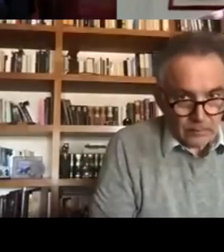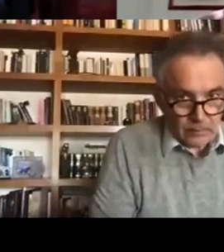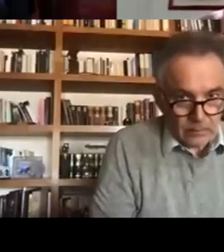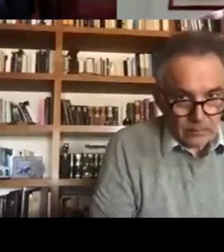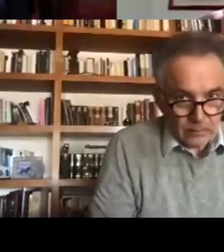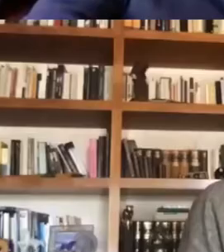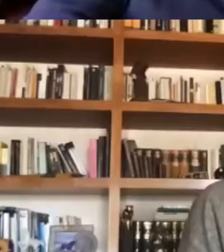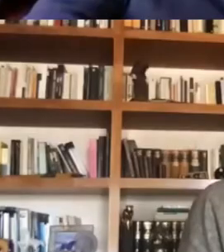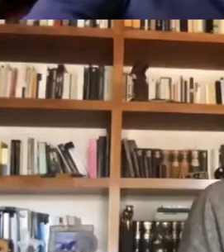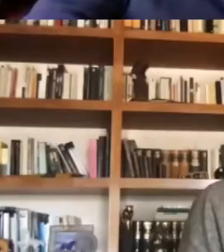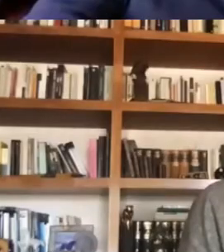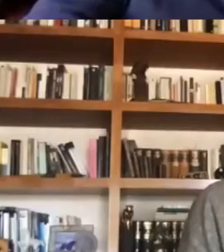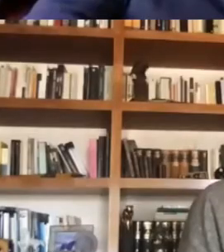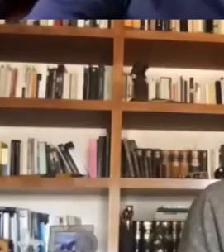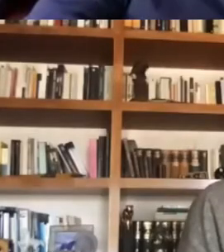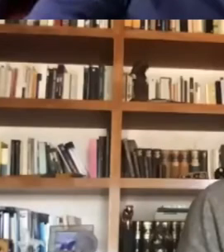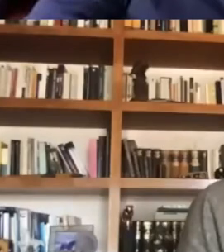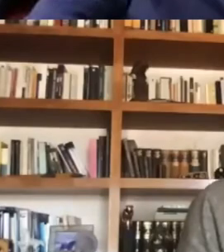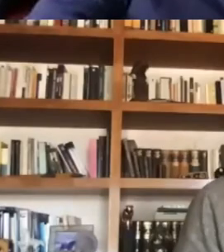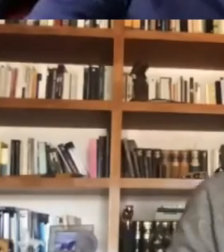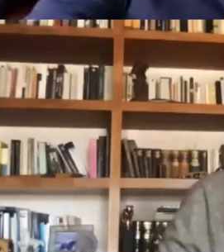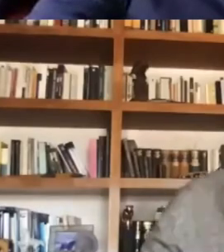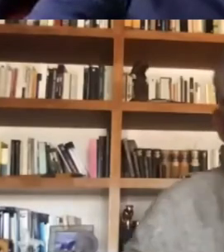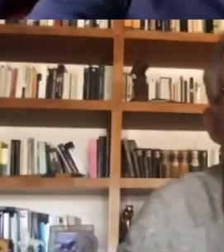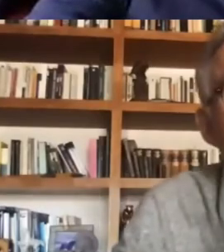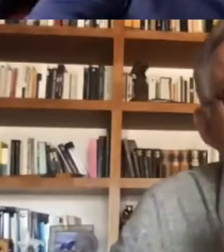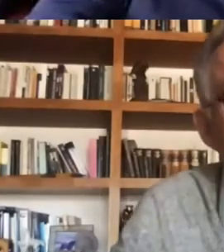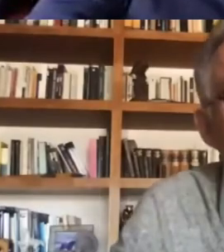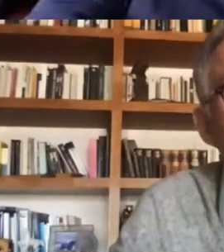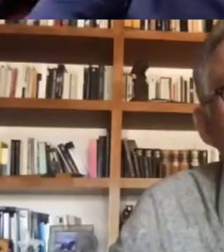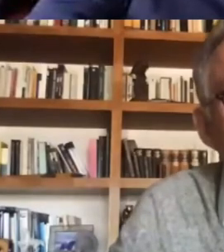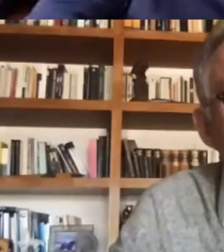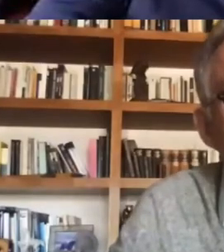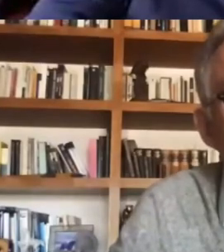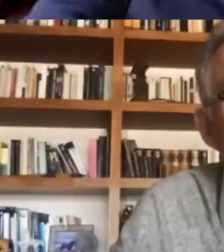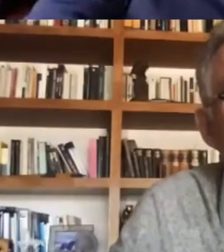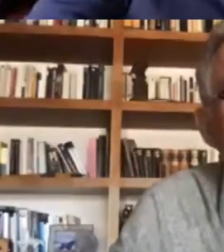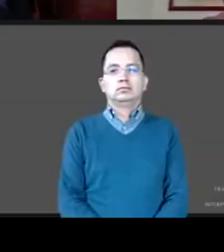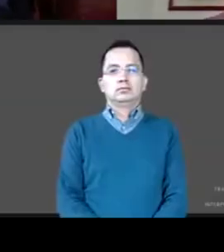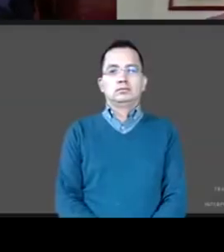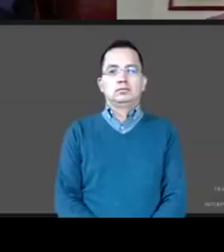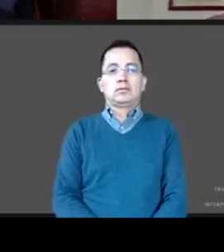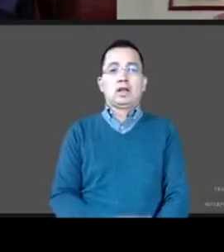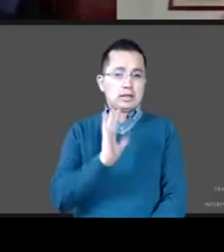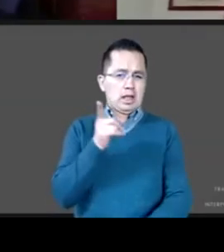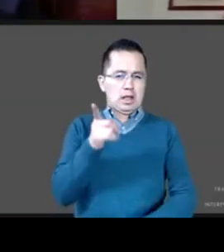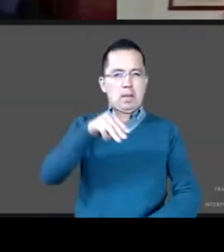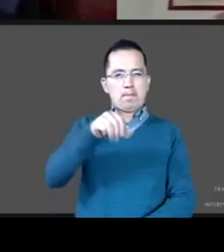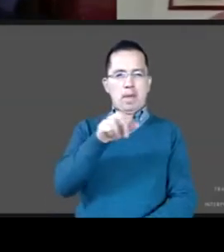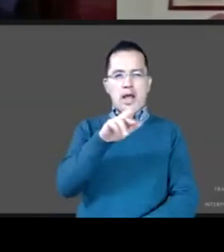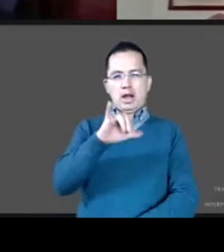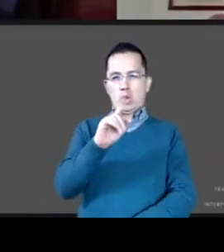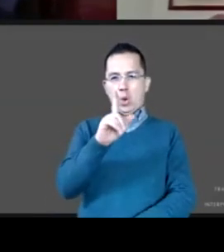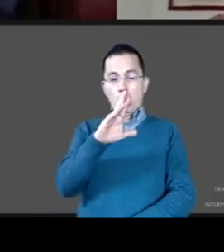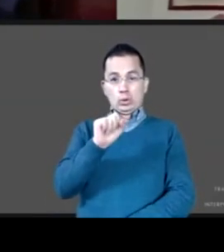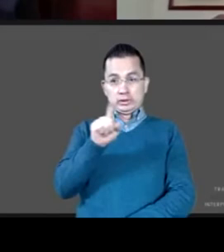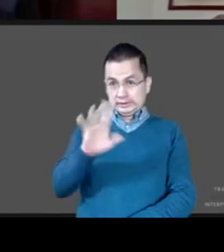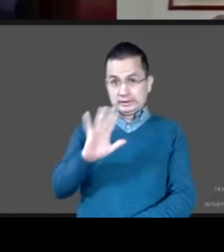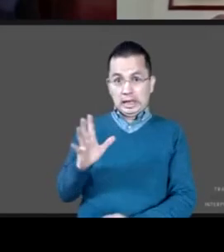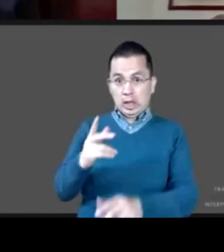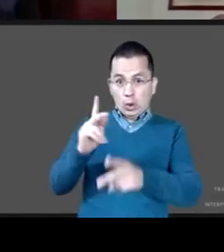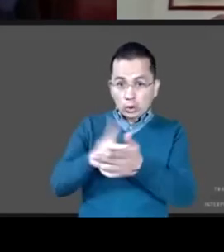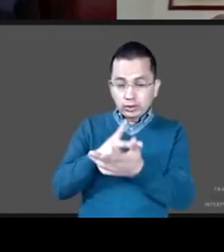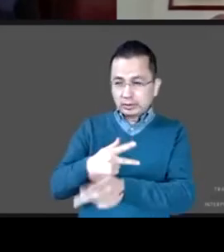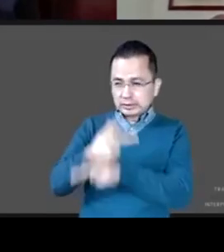Ya está, María Luis Suentes, de vuelta. ¿Me escuchas, María Luis? María Luis Suentes, ¿me escuchas? Me escucho. Puedes ponerte el micrófono